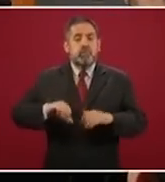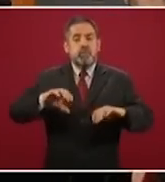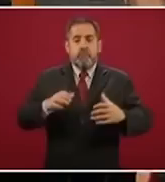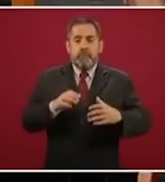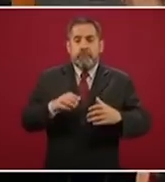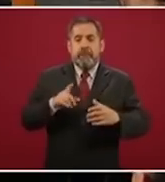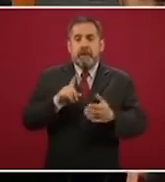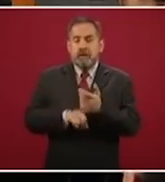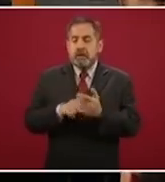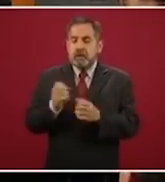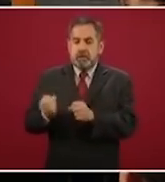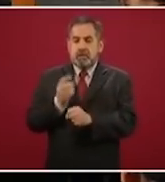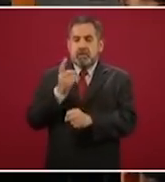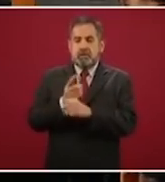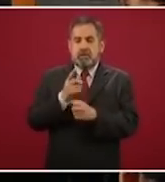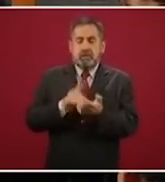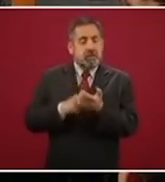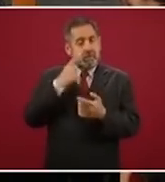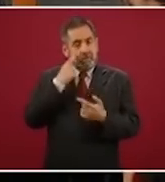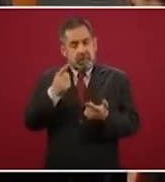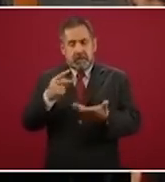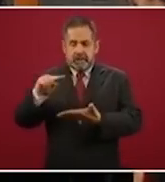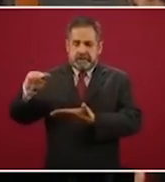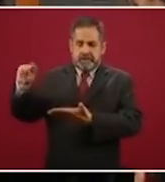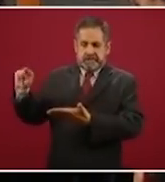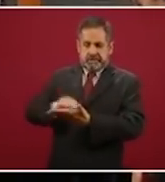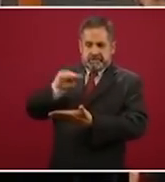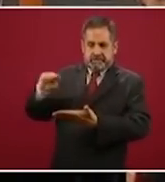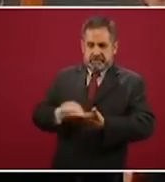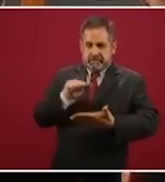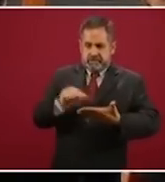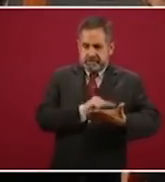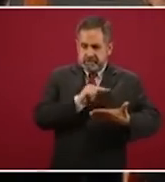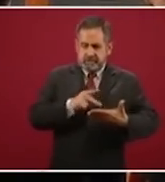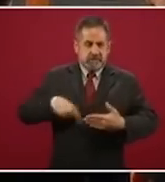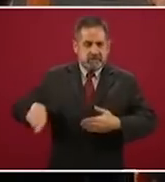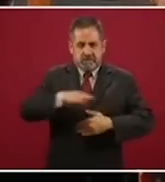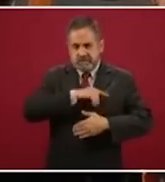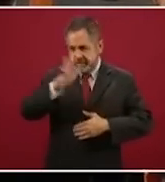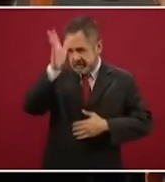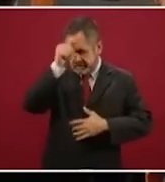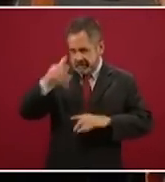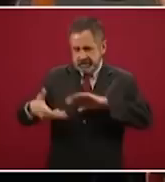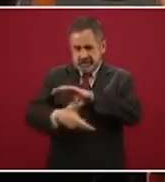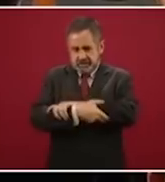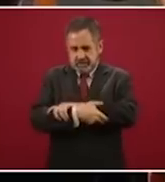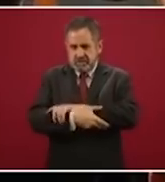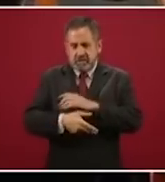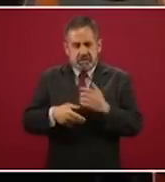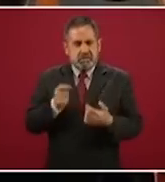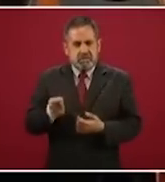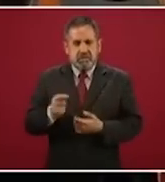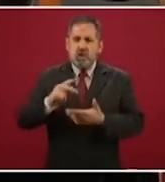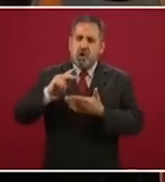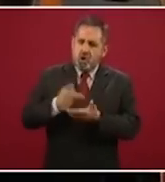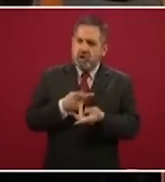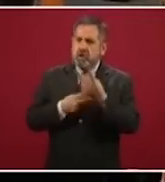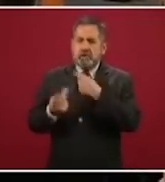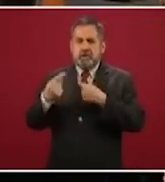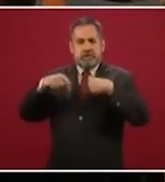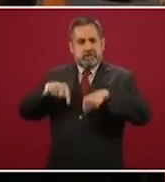pues tenemos oportunidad no solamente de firmar este convenio, sino de regresar a este mismo